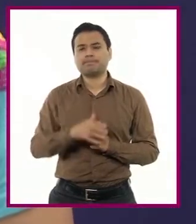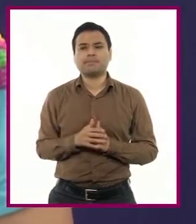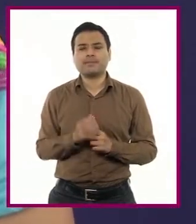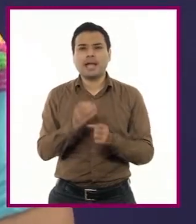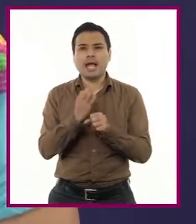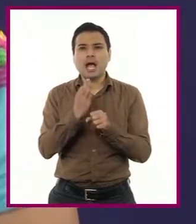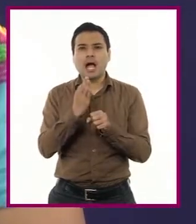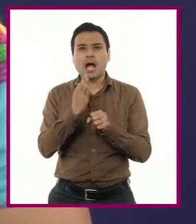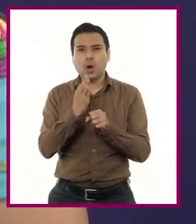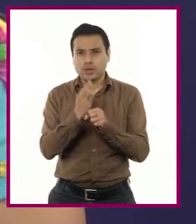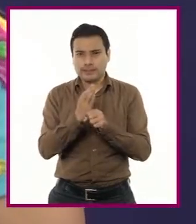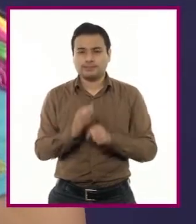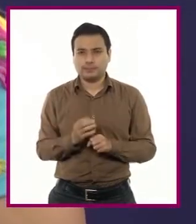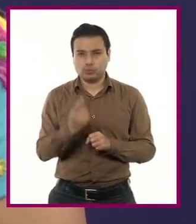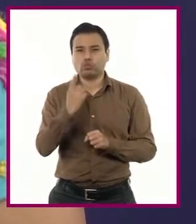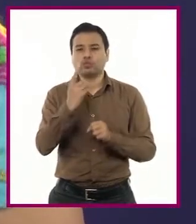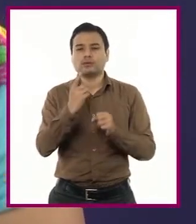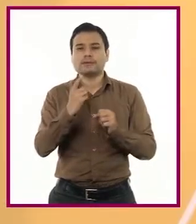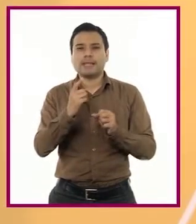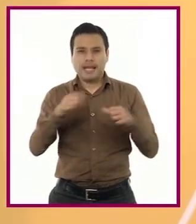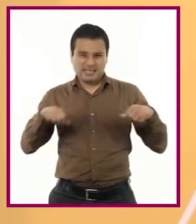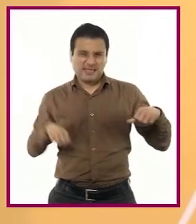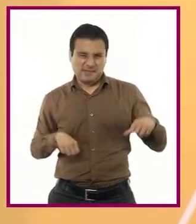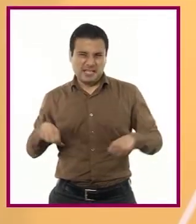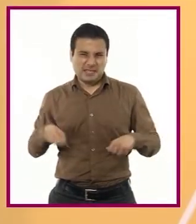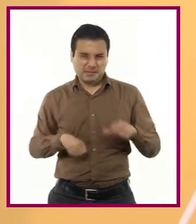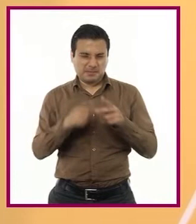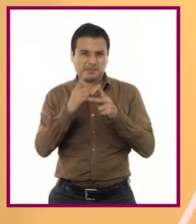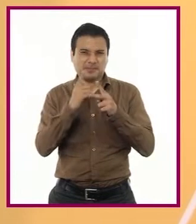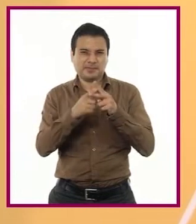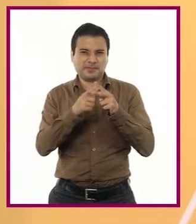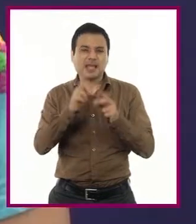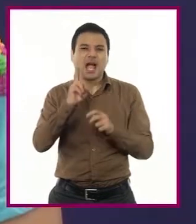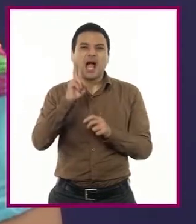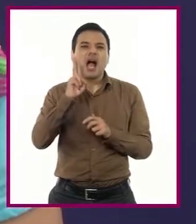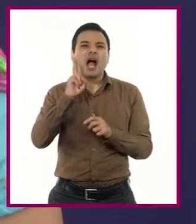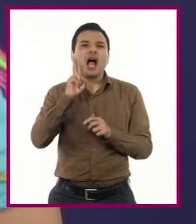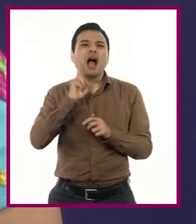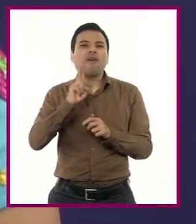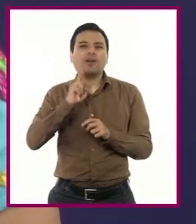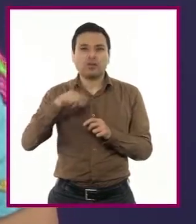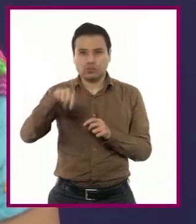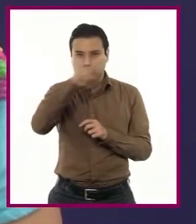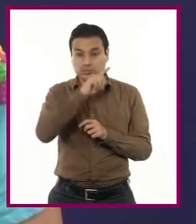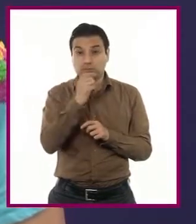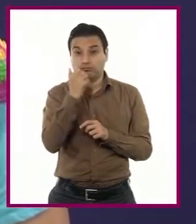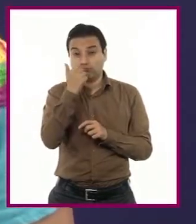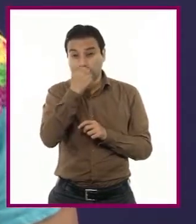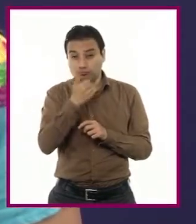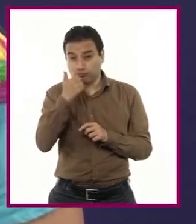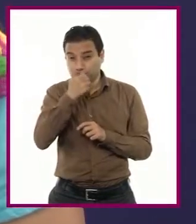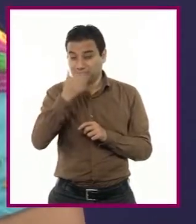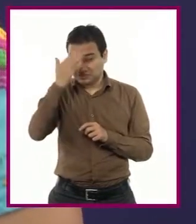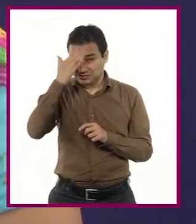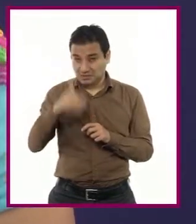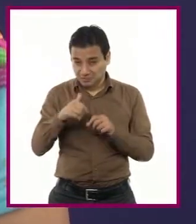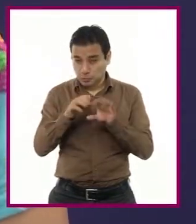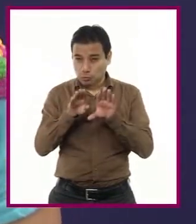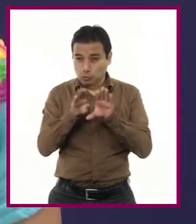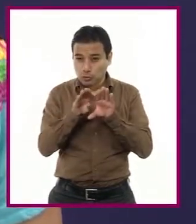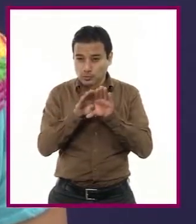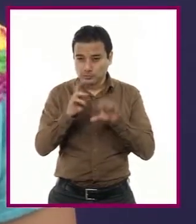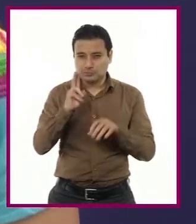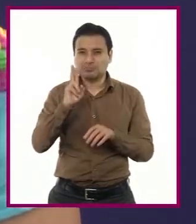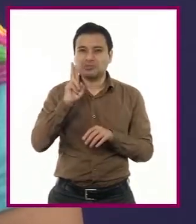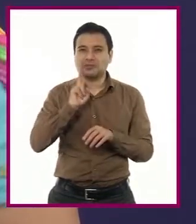continuamos esta sesión con un reto matemático para desafiar los conocimientos que las alumnas y los alumnos de Aprende en Casa poseen